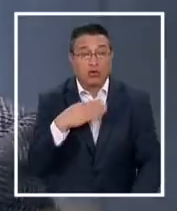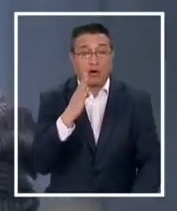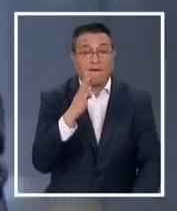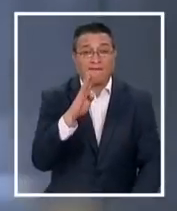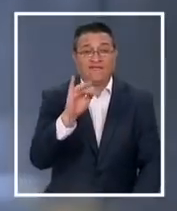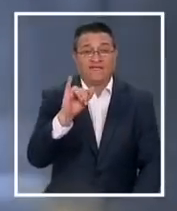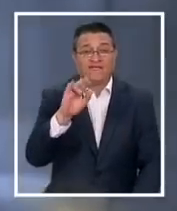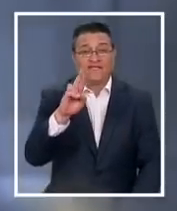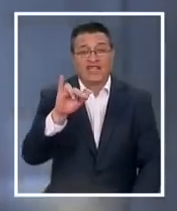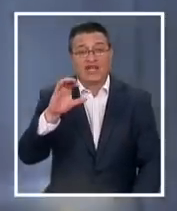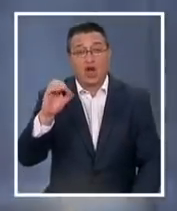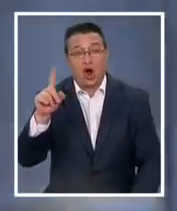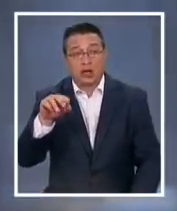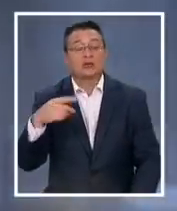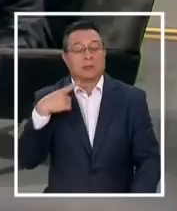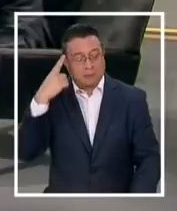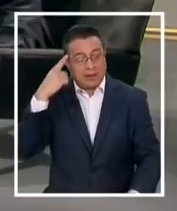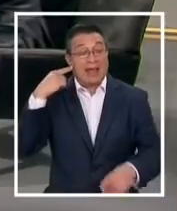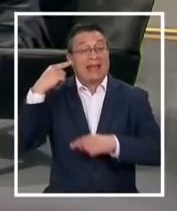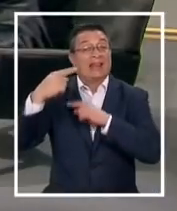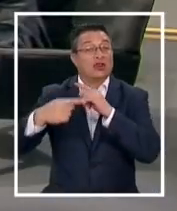la historia va corriendo el cerco.